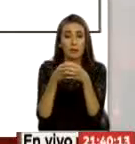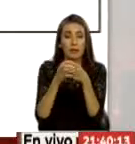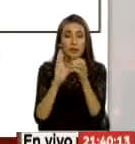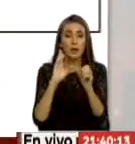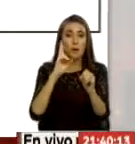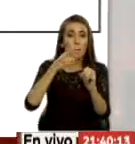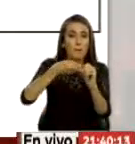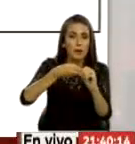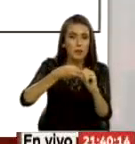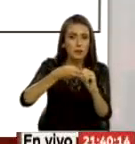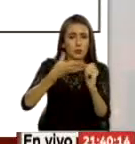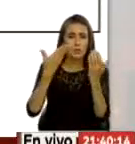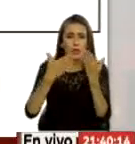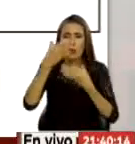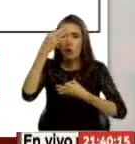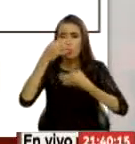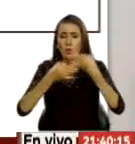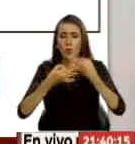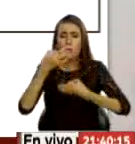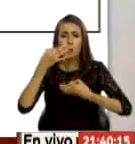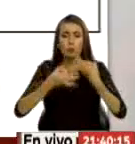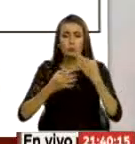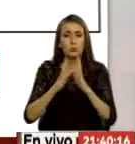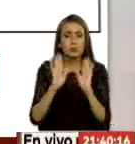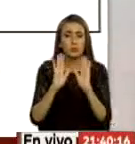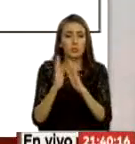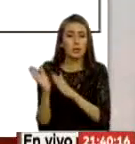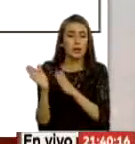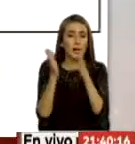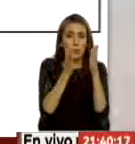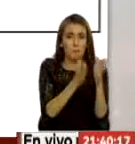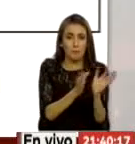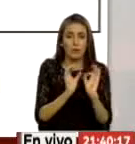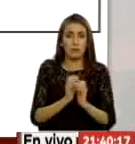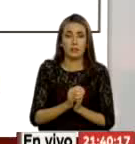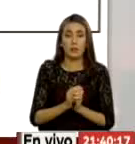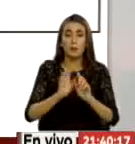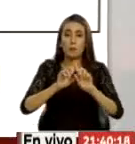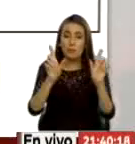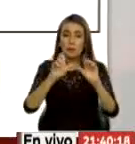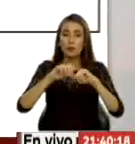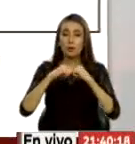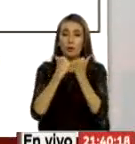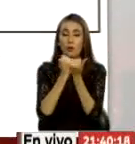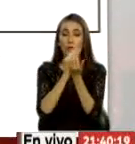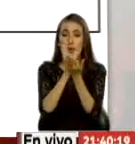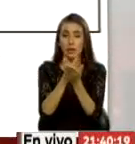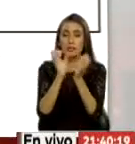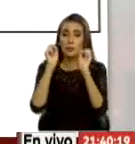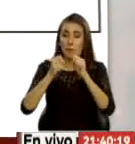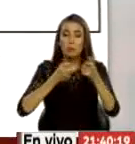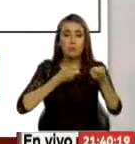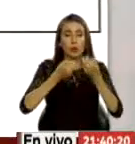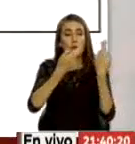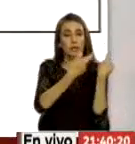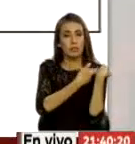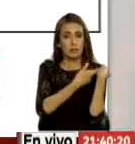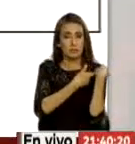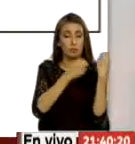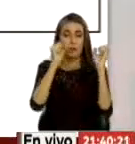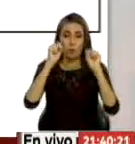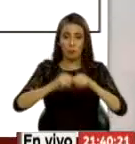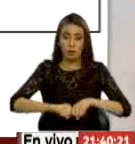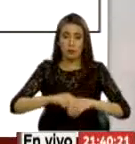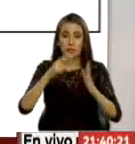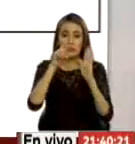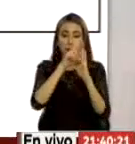en la parte de la justicia común, eso tienen que resolverlo ellos, pero la Asamblea Nacional tiene el control político de quienes, de acuerdo a